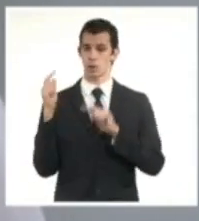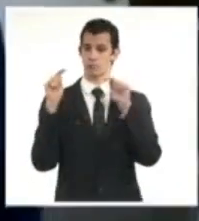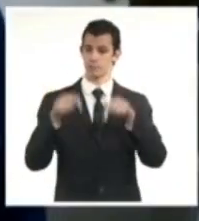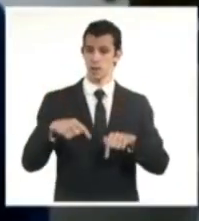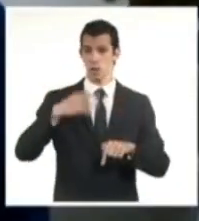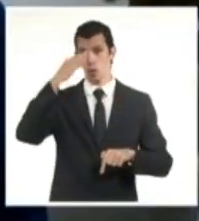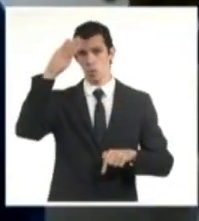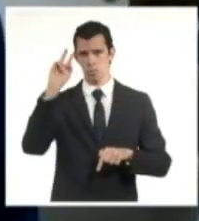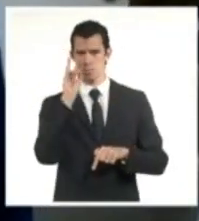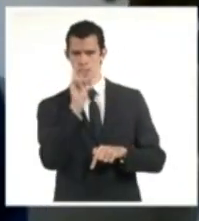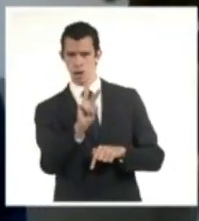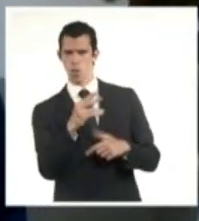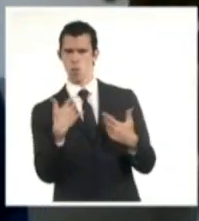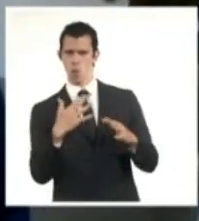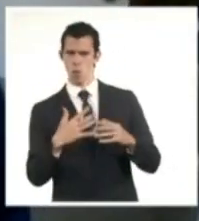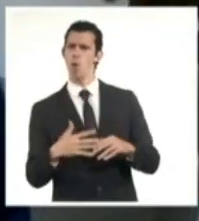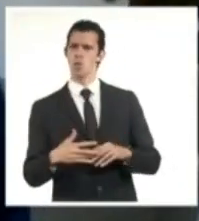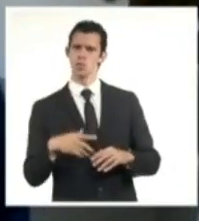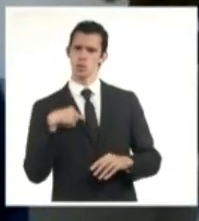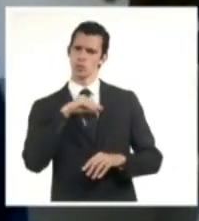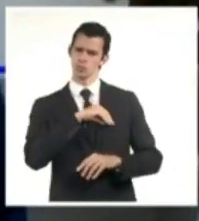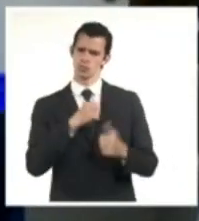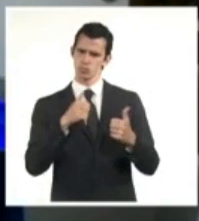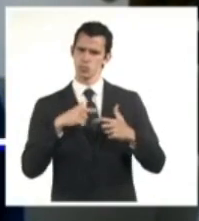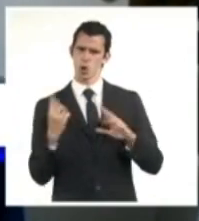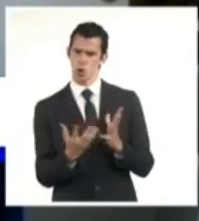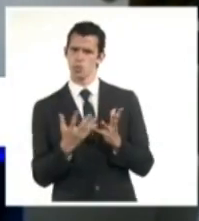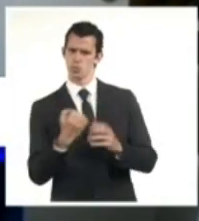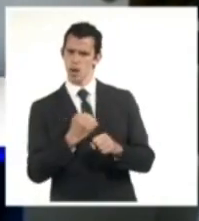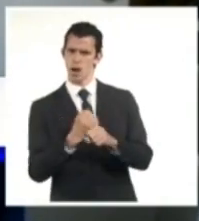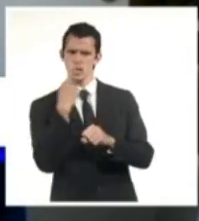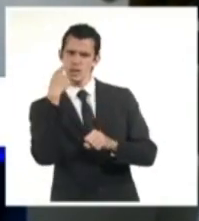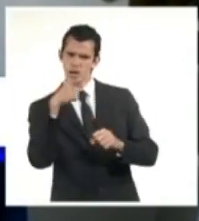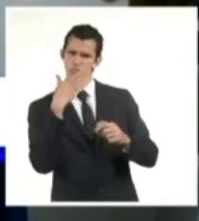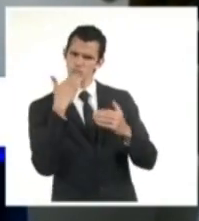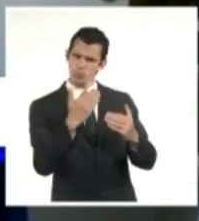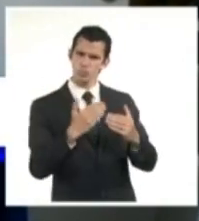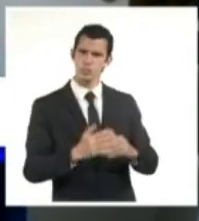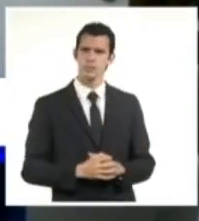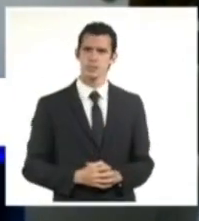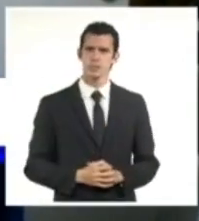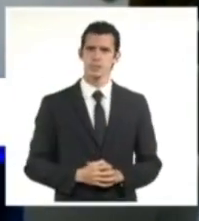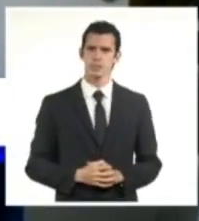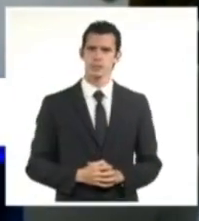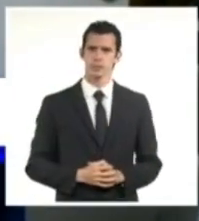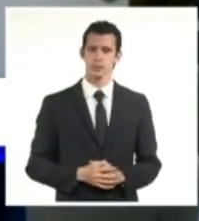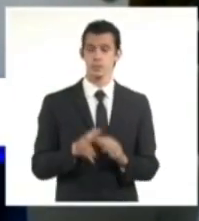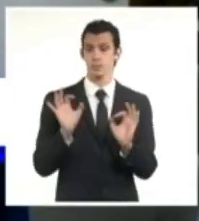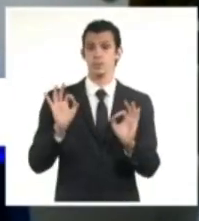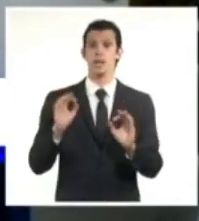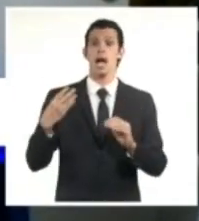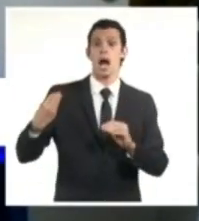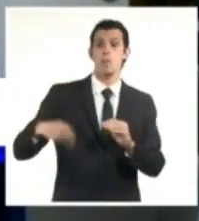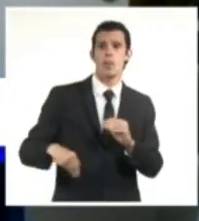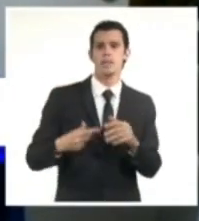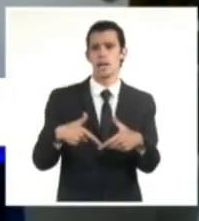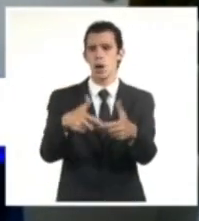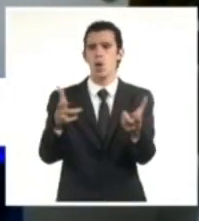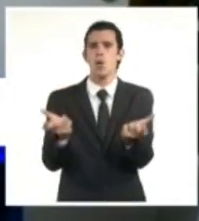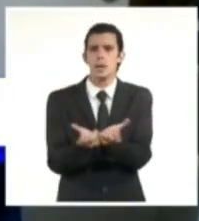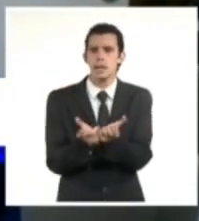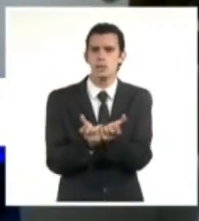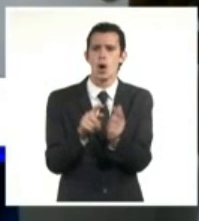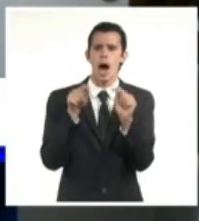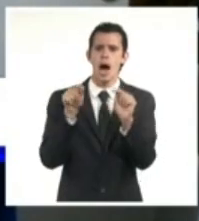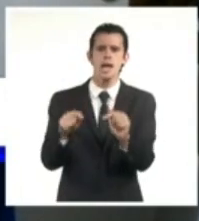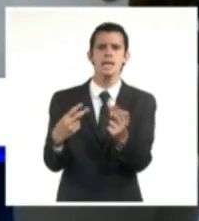admiración. Importante destacar que dentro de este evento CIEMMEDE llevamos a cabo el tercer simposio de control y educación antidopaje,